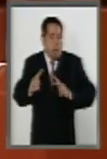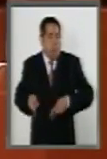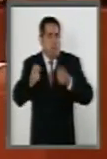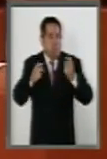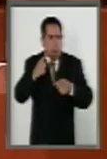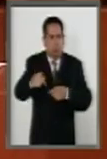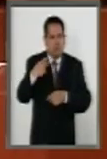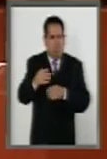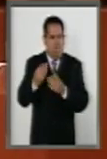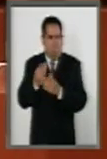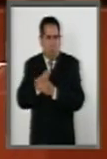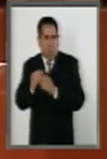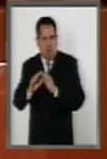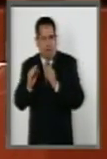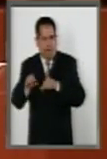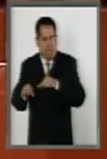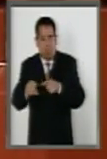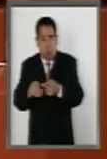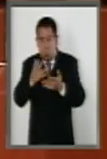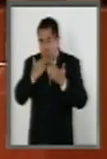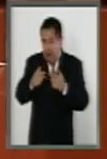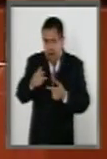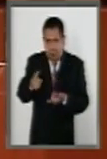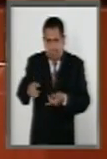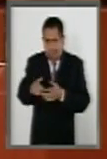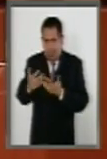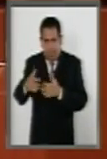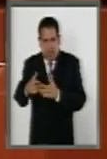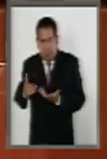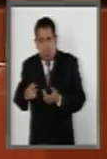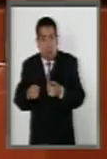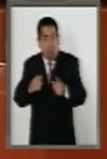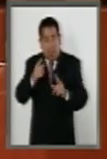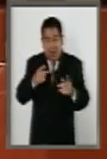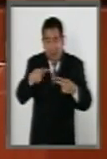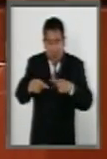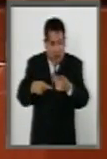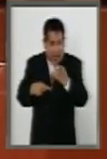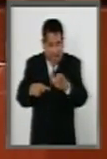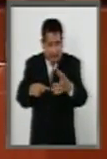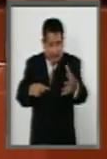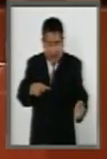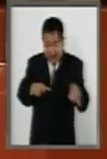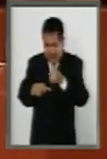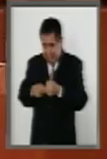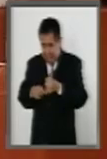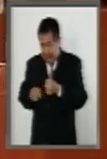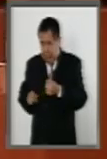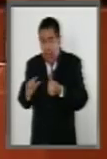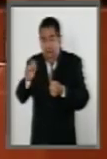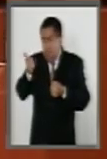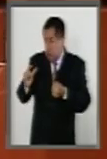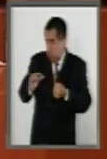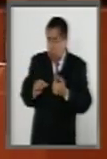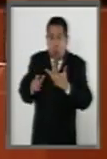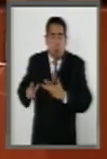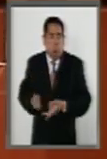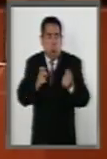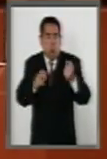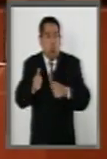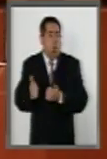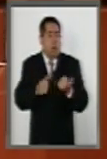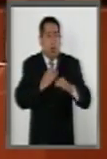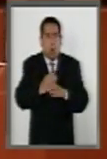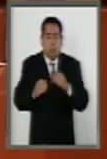esquema privatizador tan que deja mucho que desear. Imagínense, lo poco que llegue al fondo, pues se lo va a llevar a otro